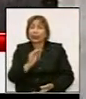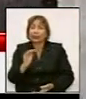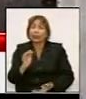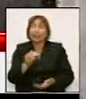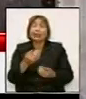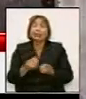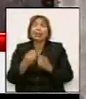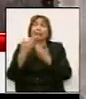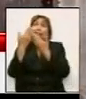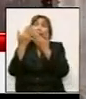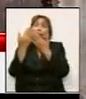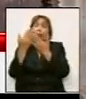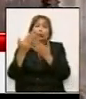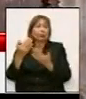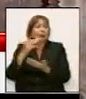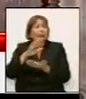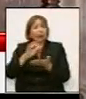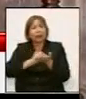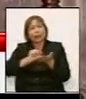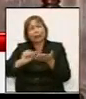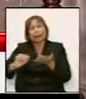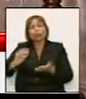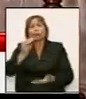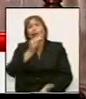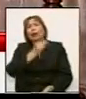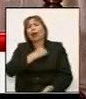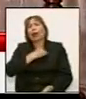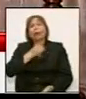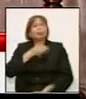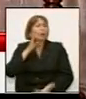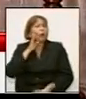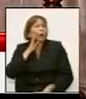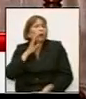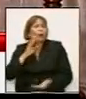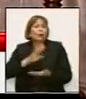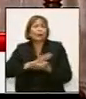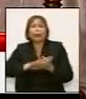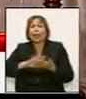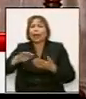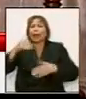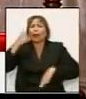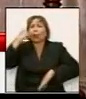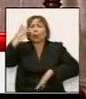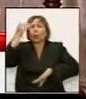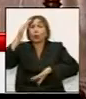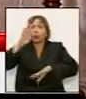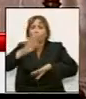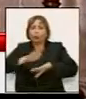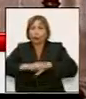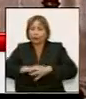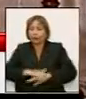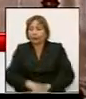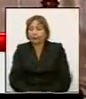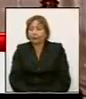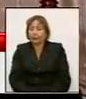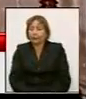te dignes borrar de su alma toda mancha de pecado.